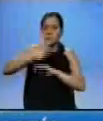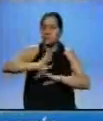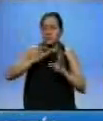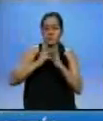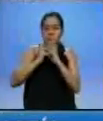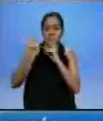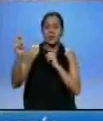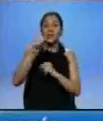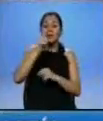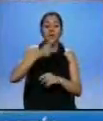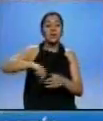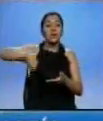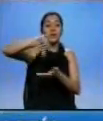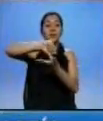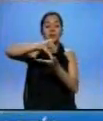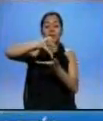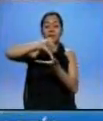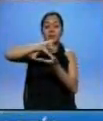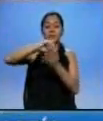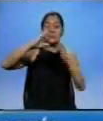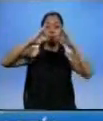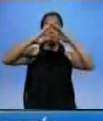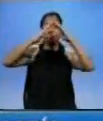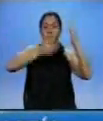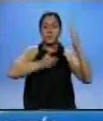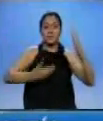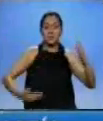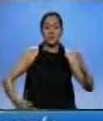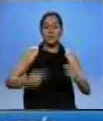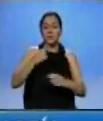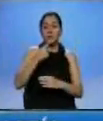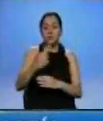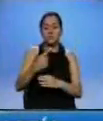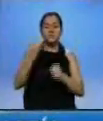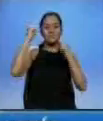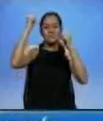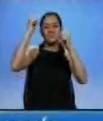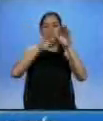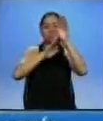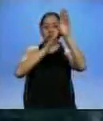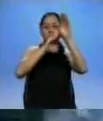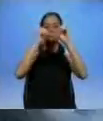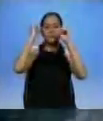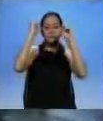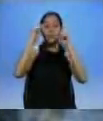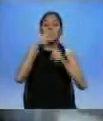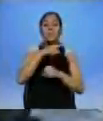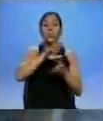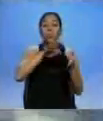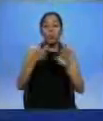sus simpatizantes. La jornada dejó 5 muertos y decenas de heridos.